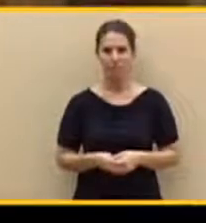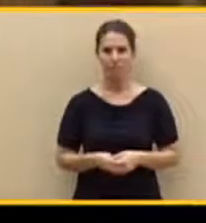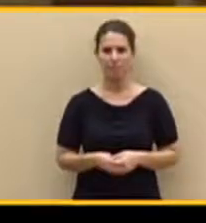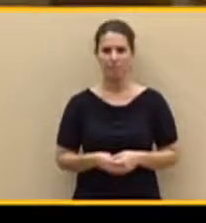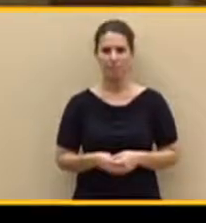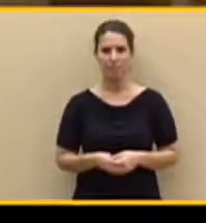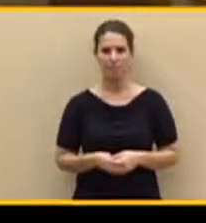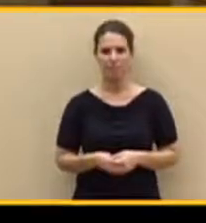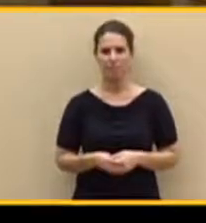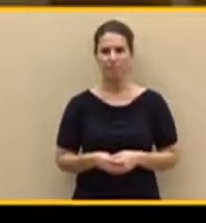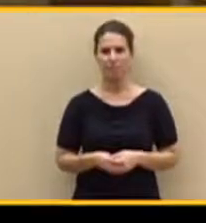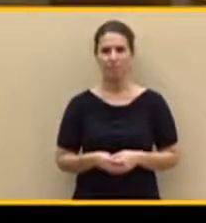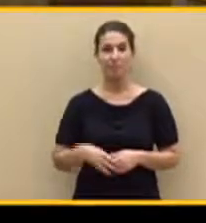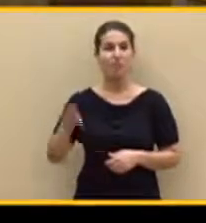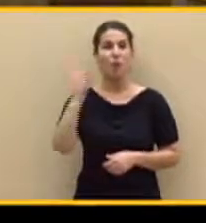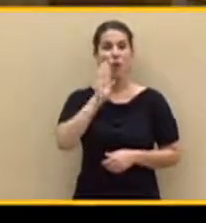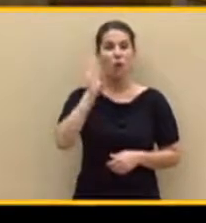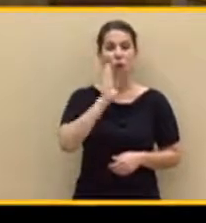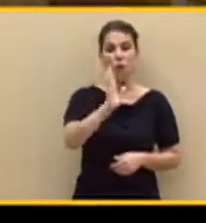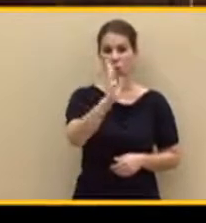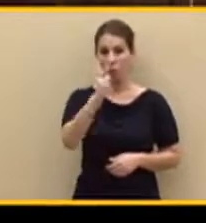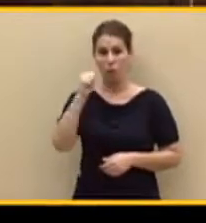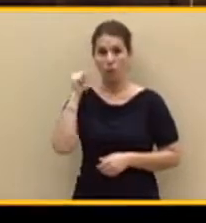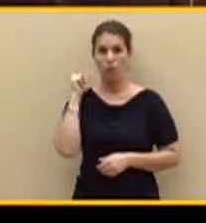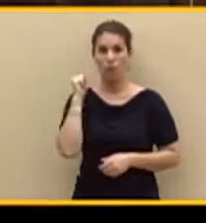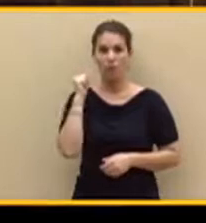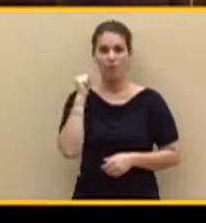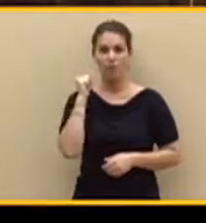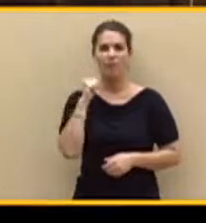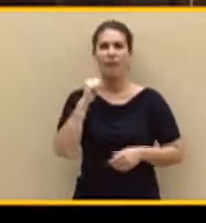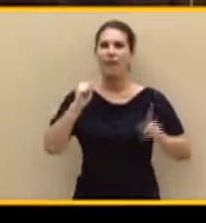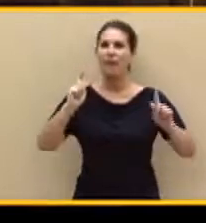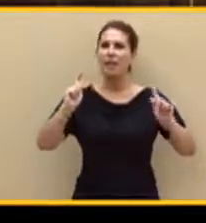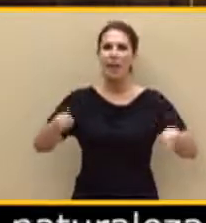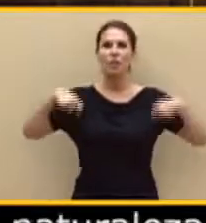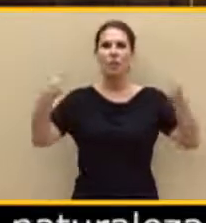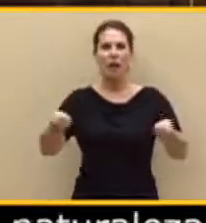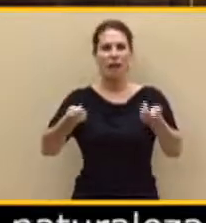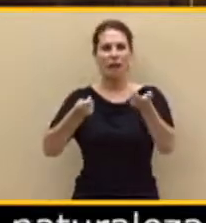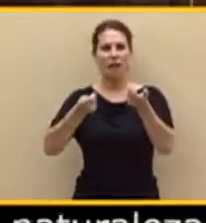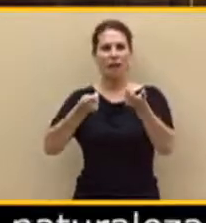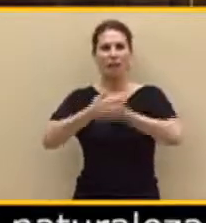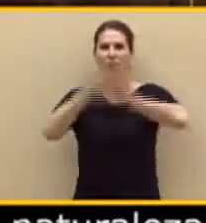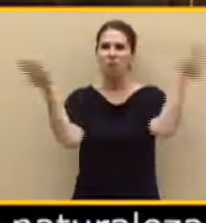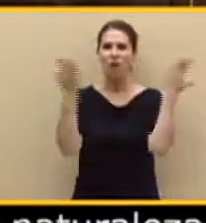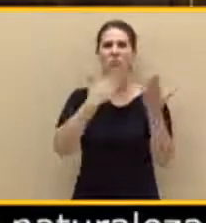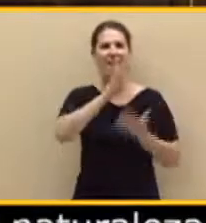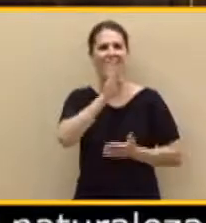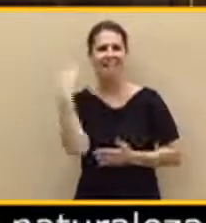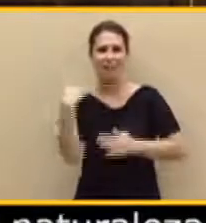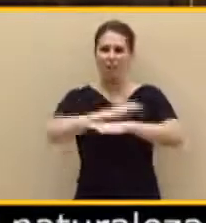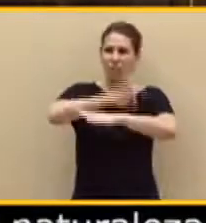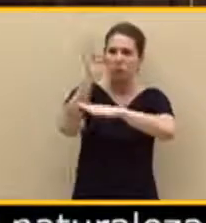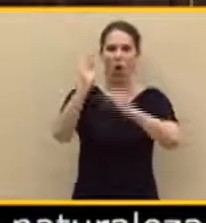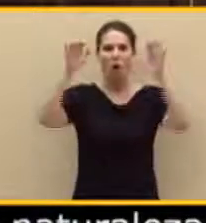La corrupción tampoco es un fenómeno de la naturaleza, señorías, ni es intrínseco al ser humano. La corrupción es evitable. No